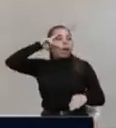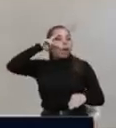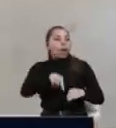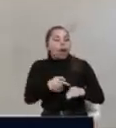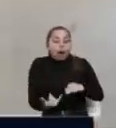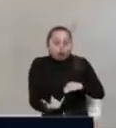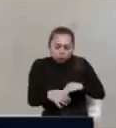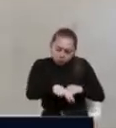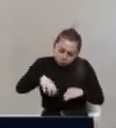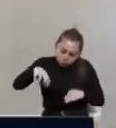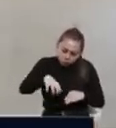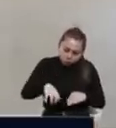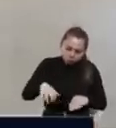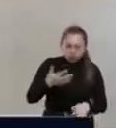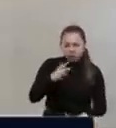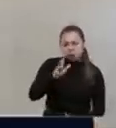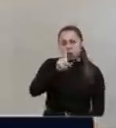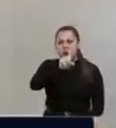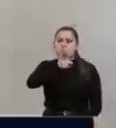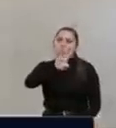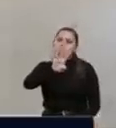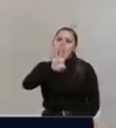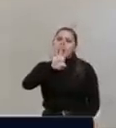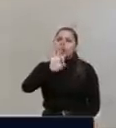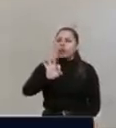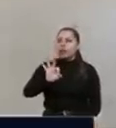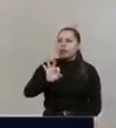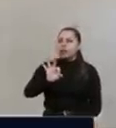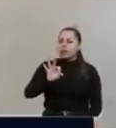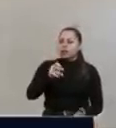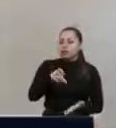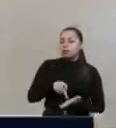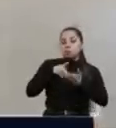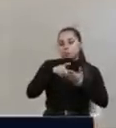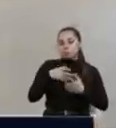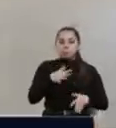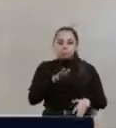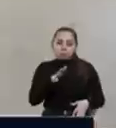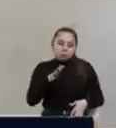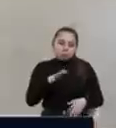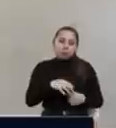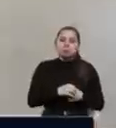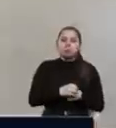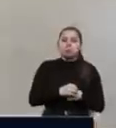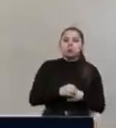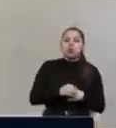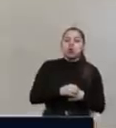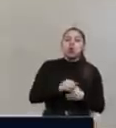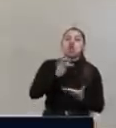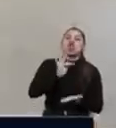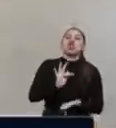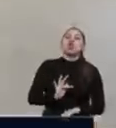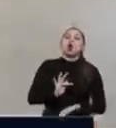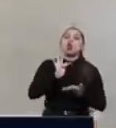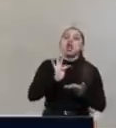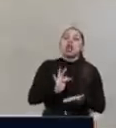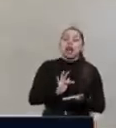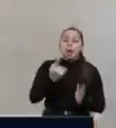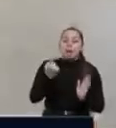tal vez 143, bueno, una cifra tonelada y media, eran